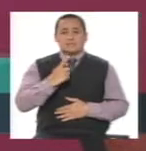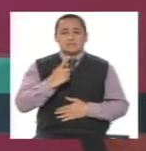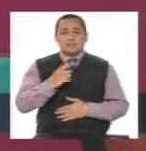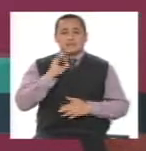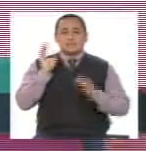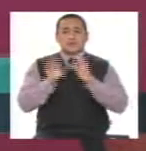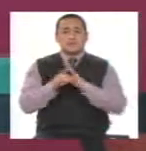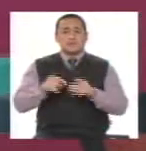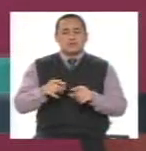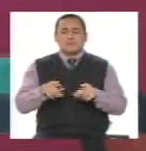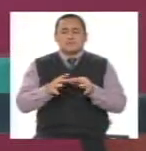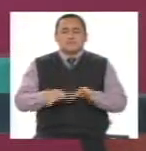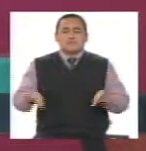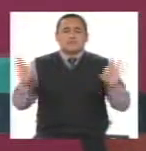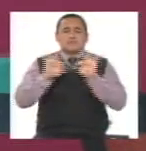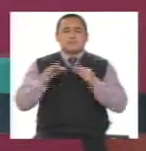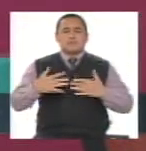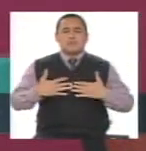es la niña de mis ojos.